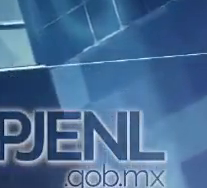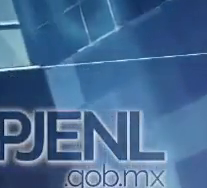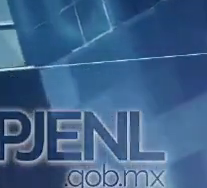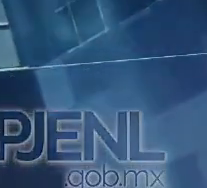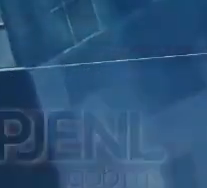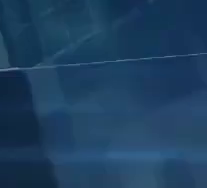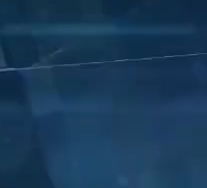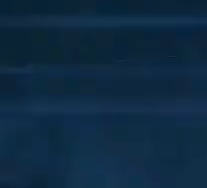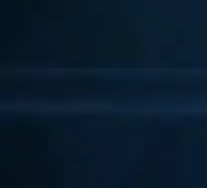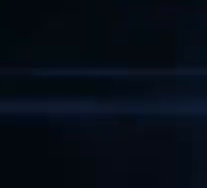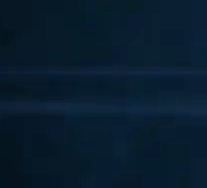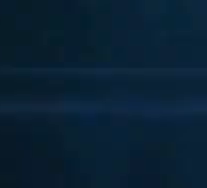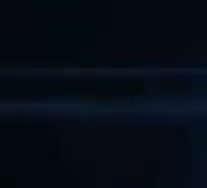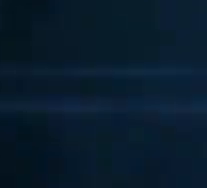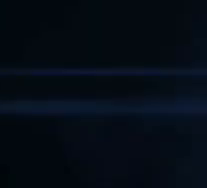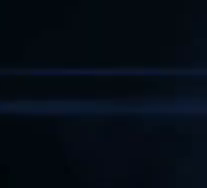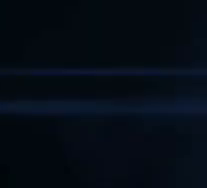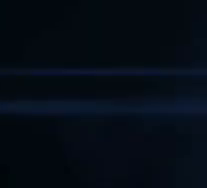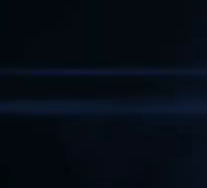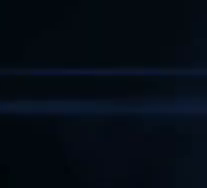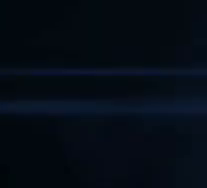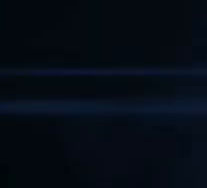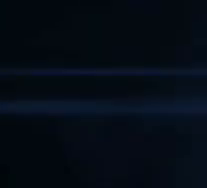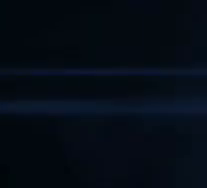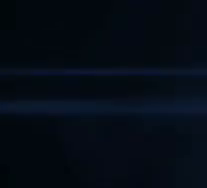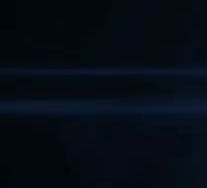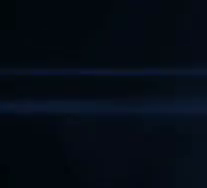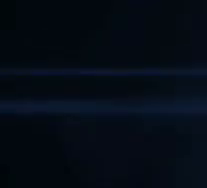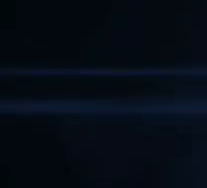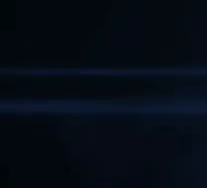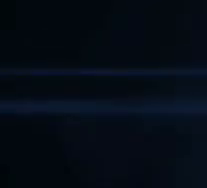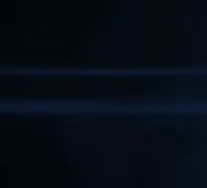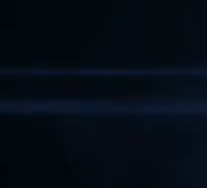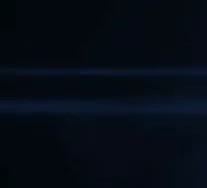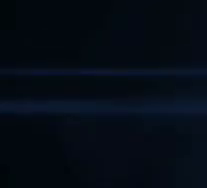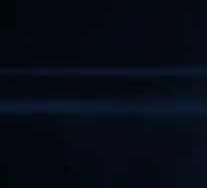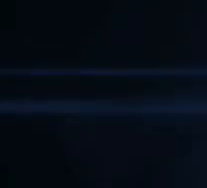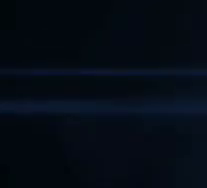necesario. La justicia está a tu alcance.